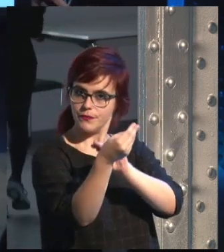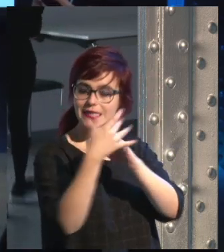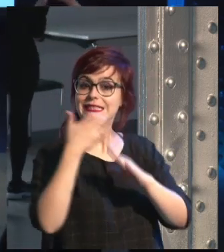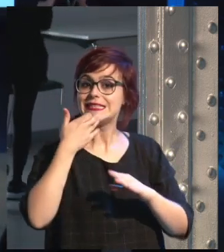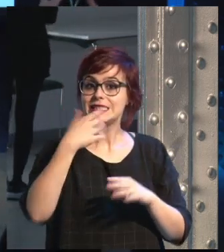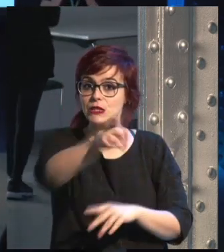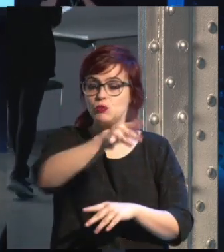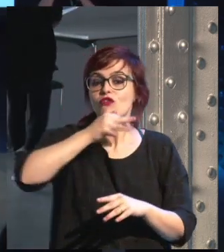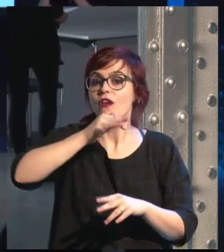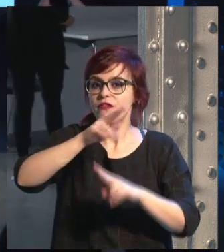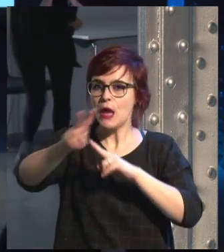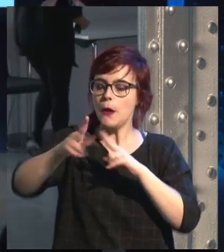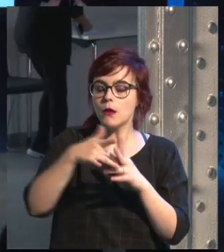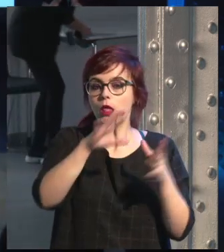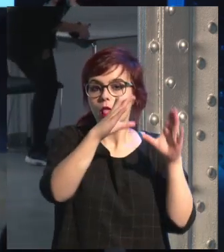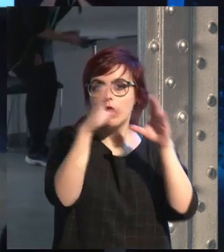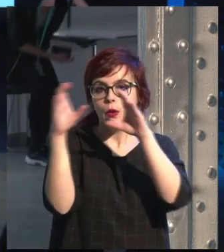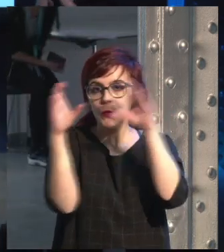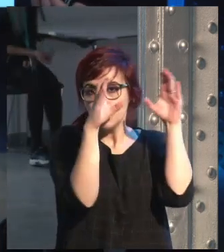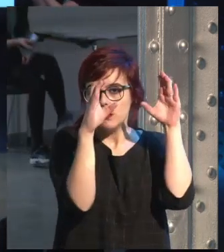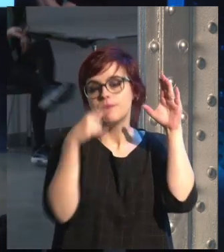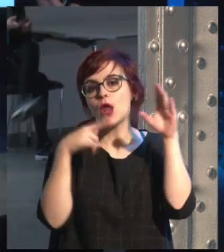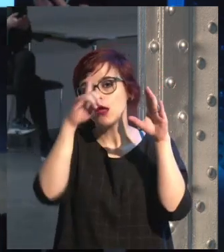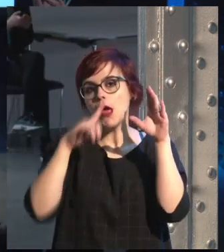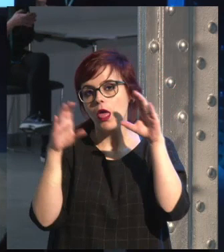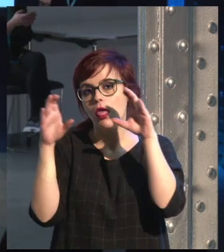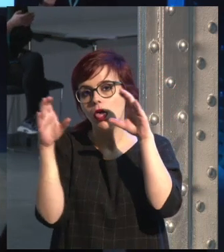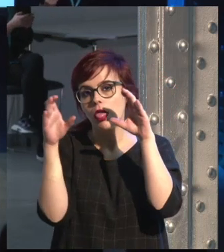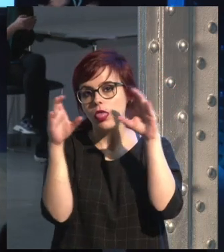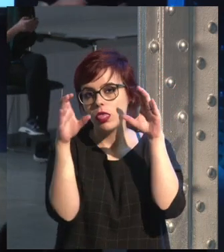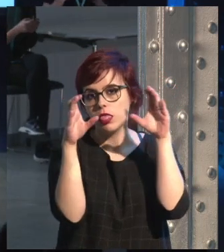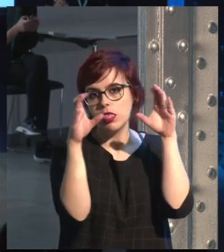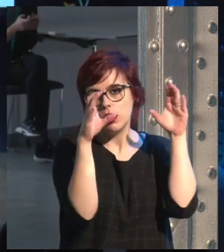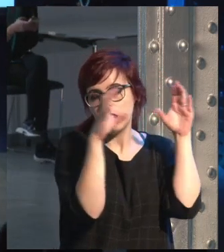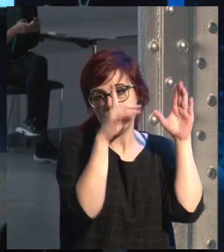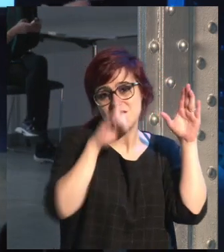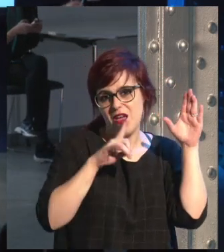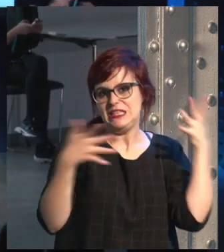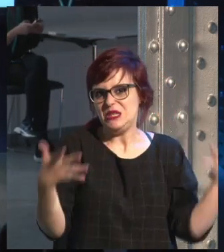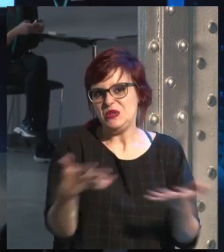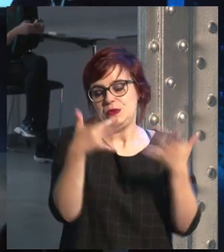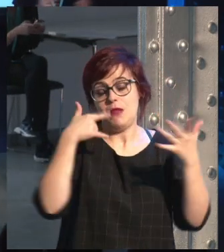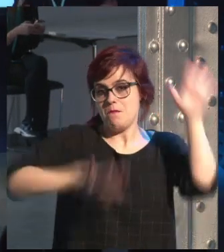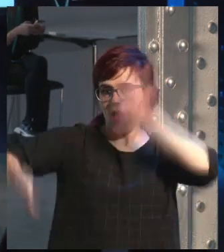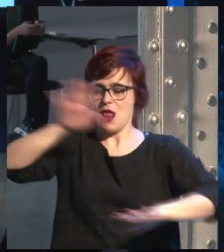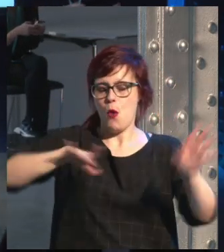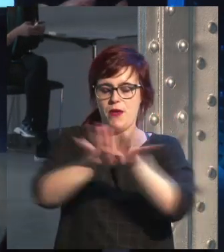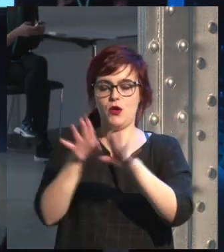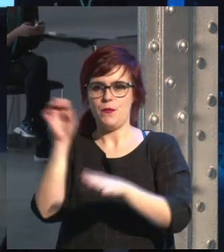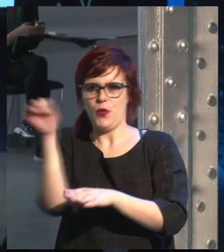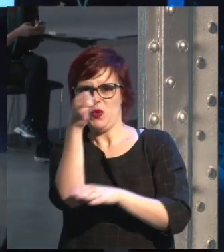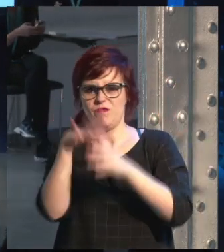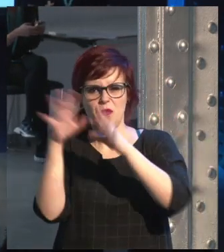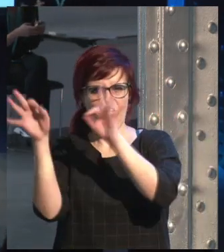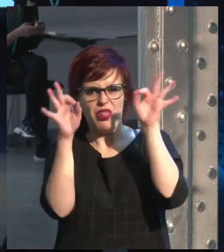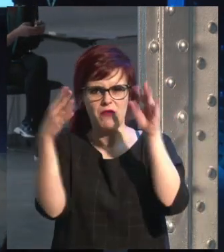devuelve instantáneamente, sino que tarda un poco... O sea, si yo giro y la imagen llega un poco más tarde que yo, igual, me mareo, pillo un colocón ahí, aunque